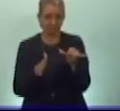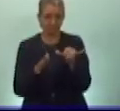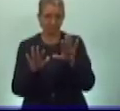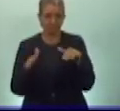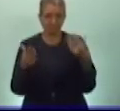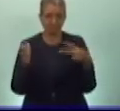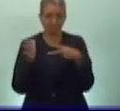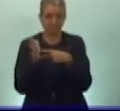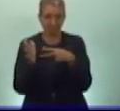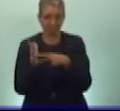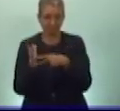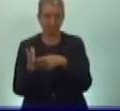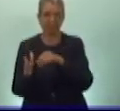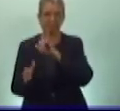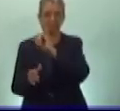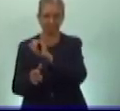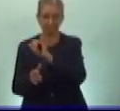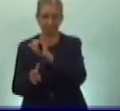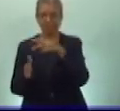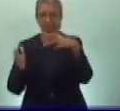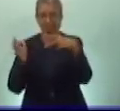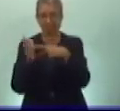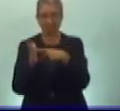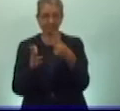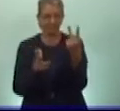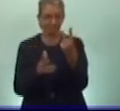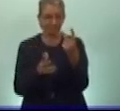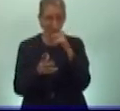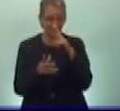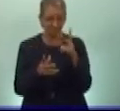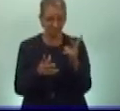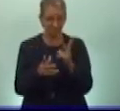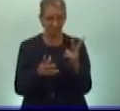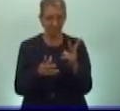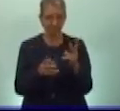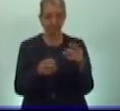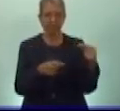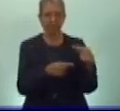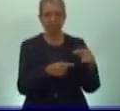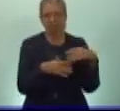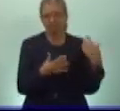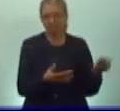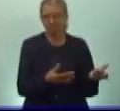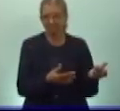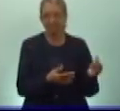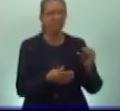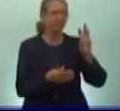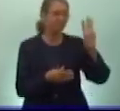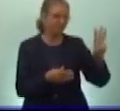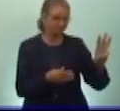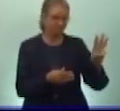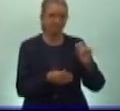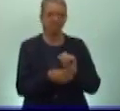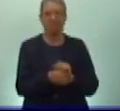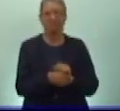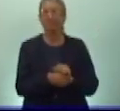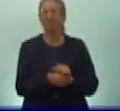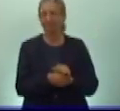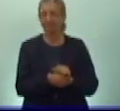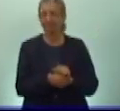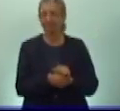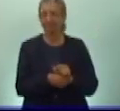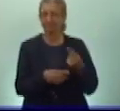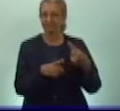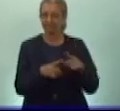6, que es el conjunto de plátanos, lo dividimos entre 2 y obtenemos como resultado 3. Pero quiero